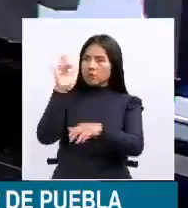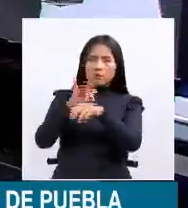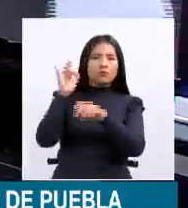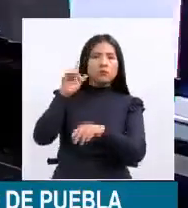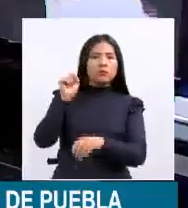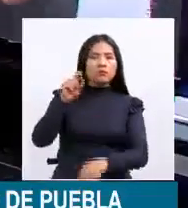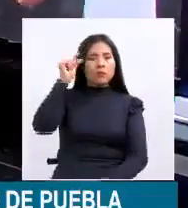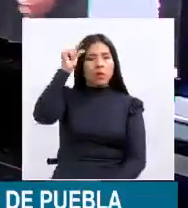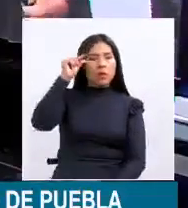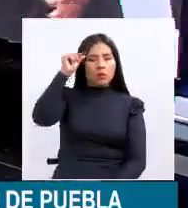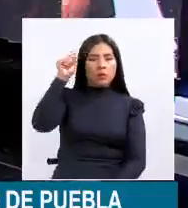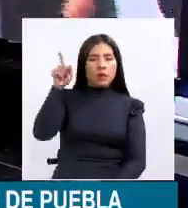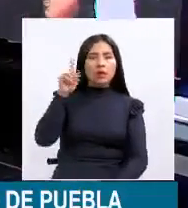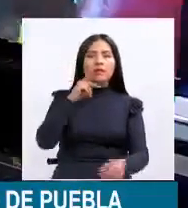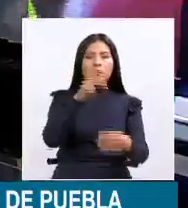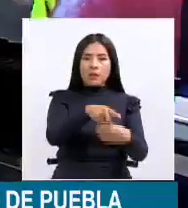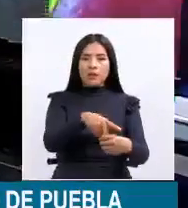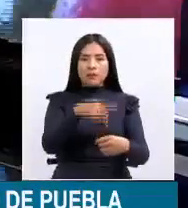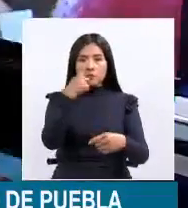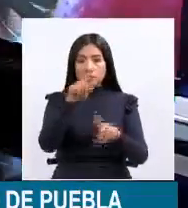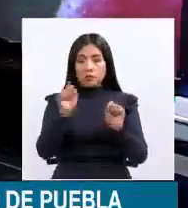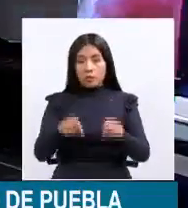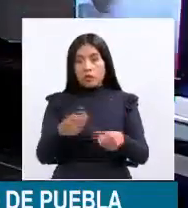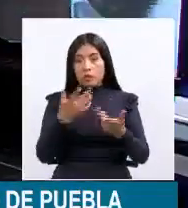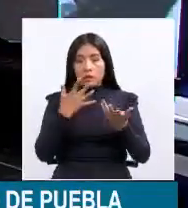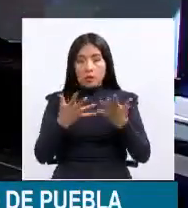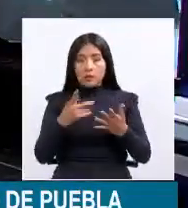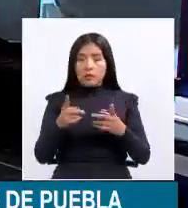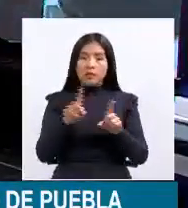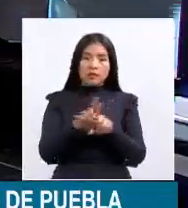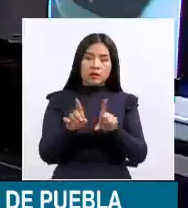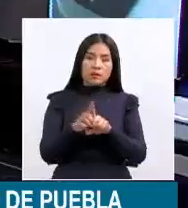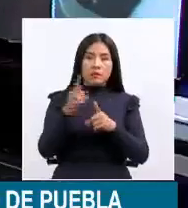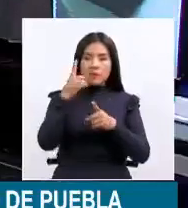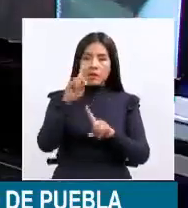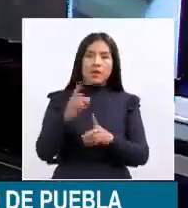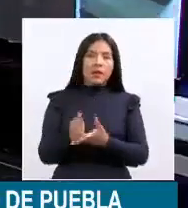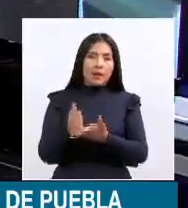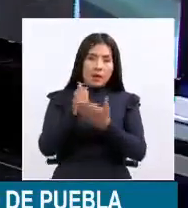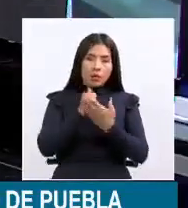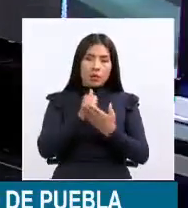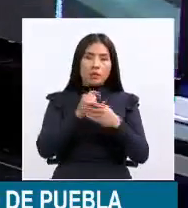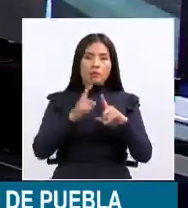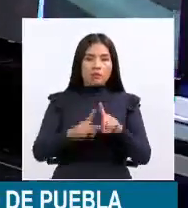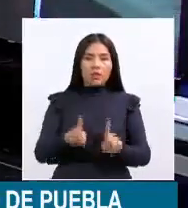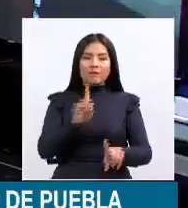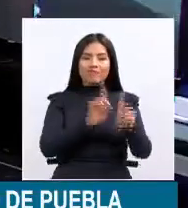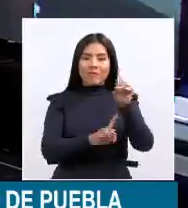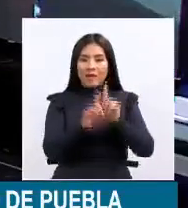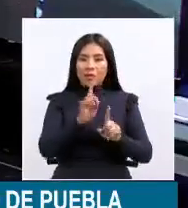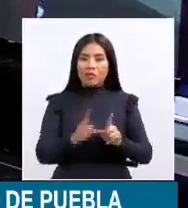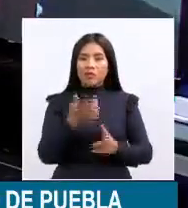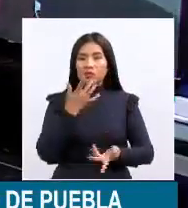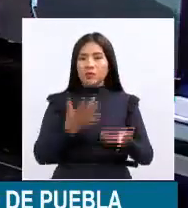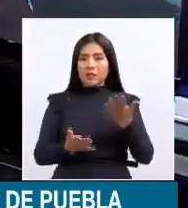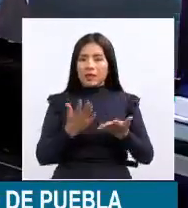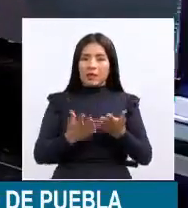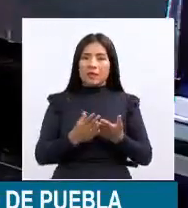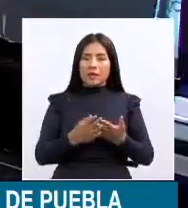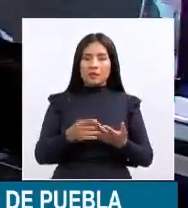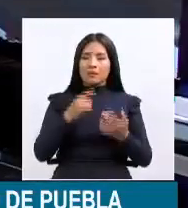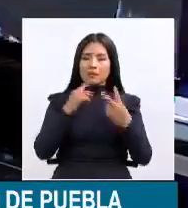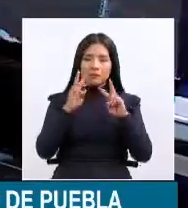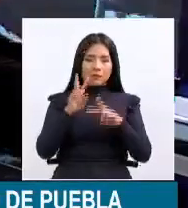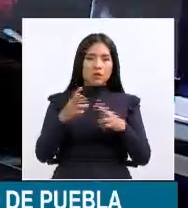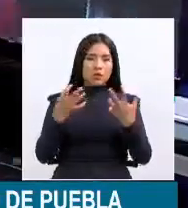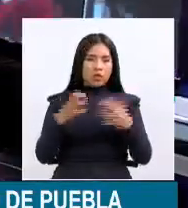economía, que puede ser que sean esas las razones, motivos que disgusten